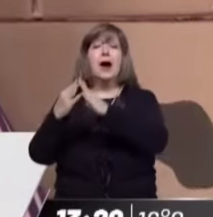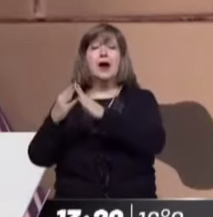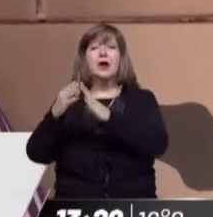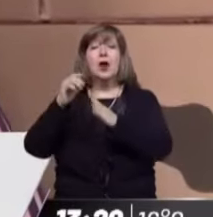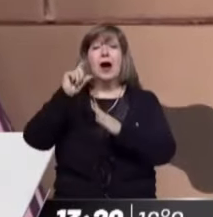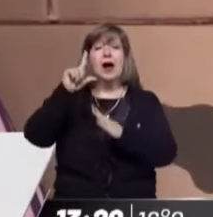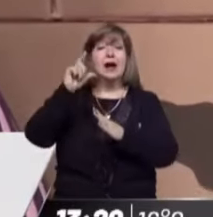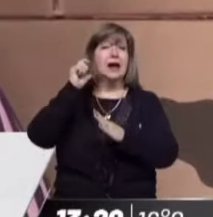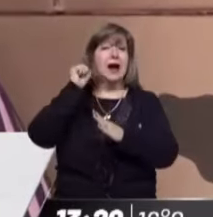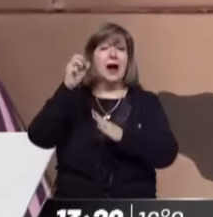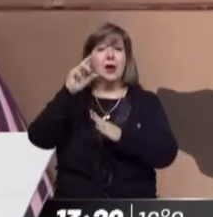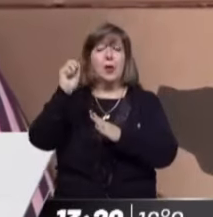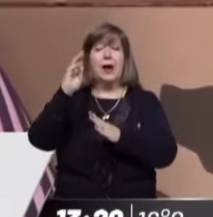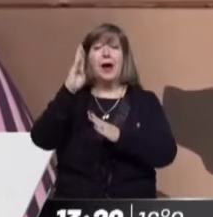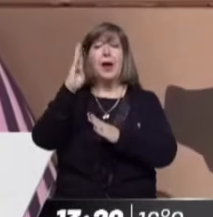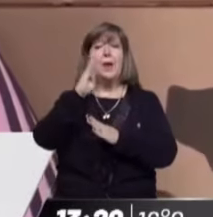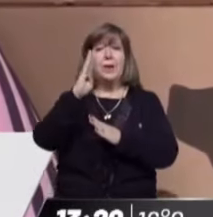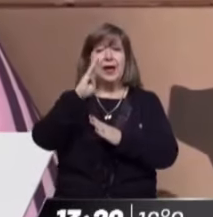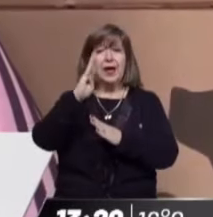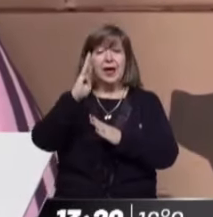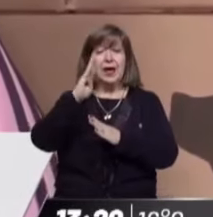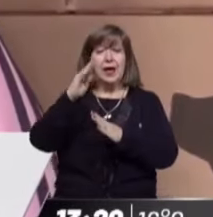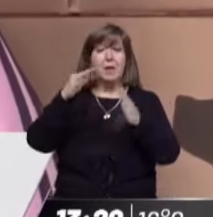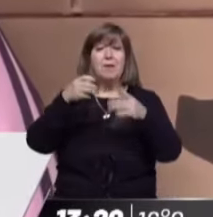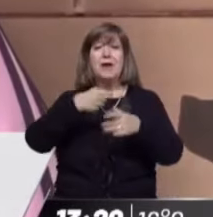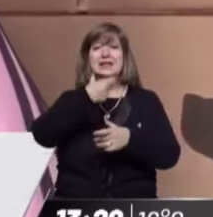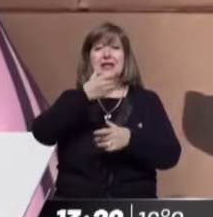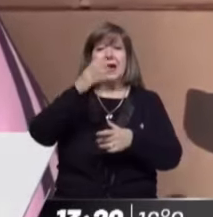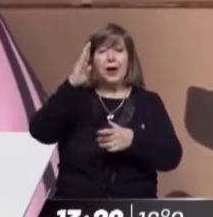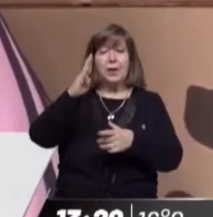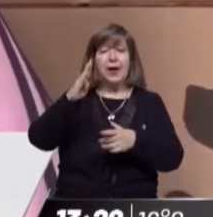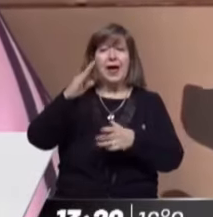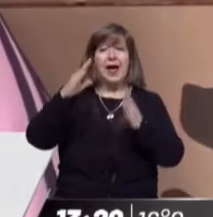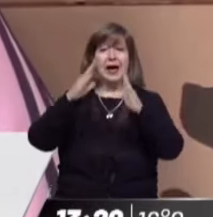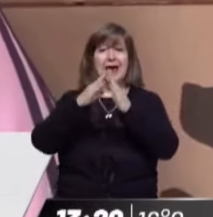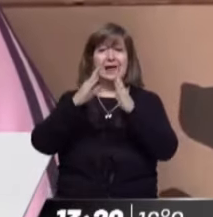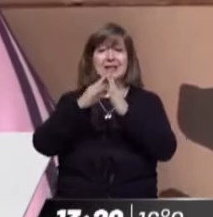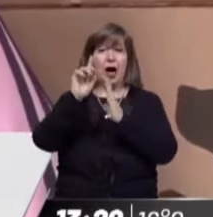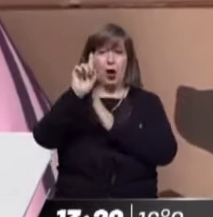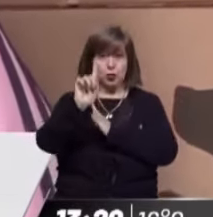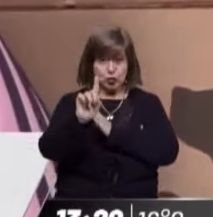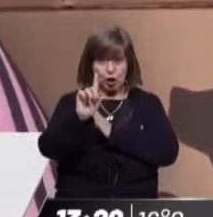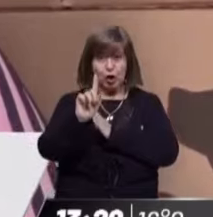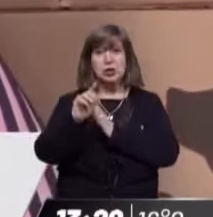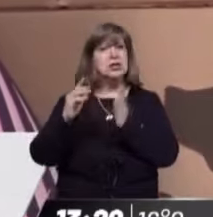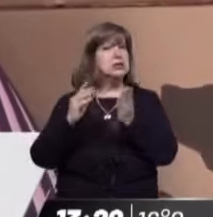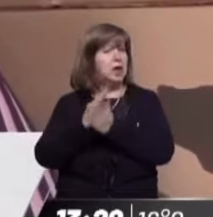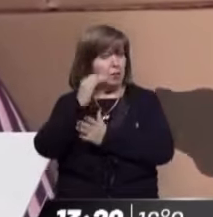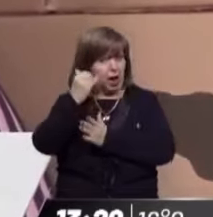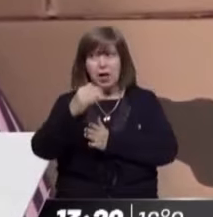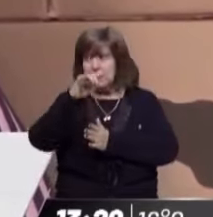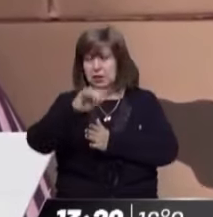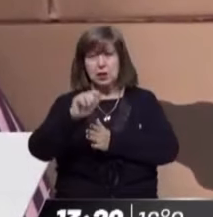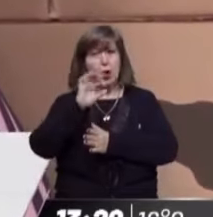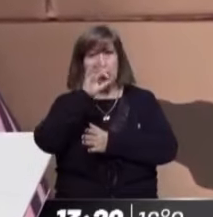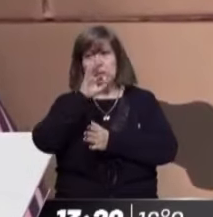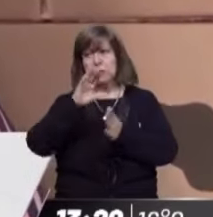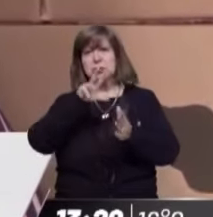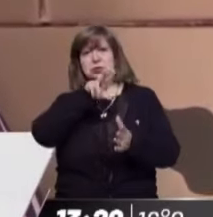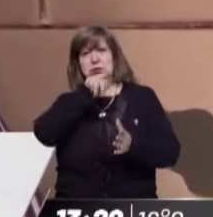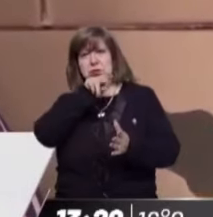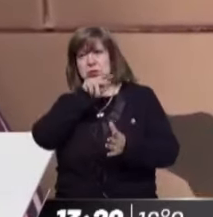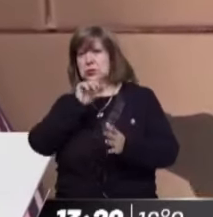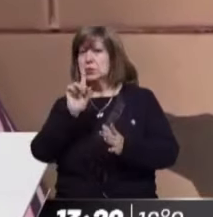algarrobal manzana B casa un estamos todos los días todos los días hay alguien acá eh nunca nunca